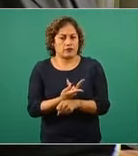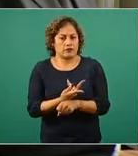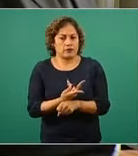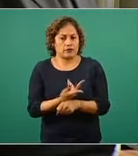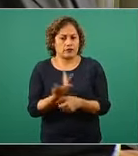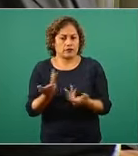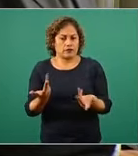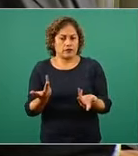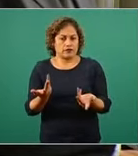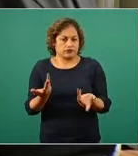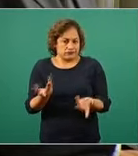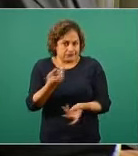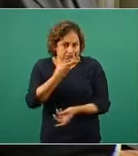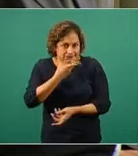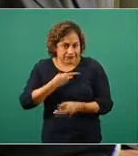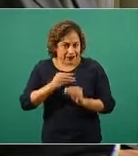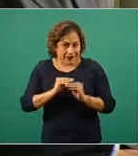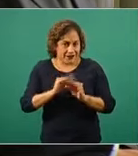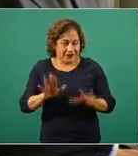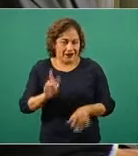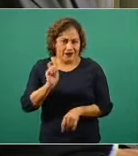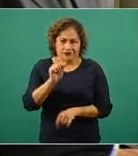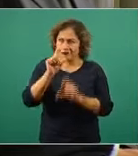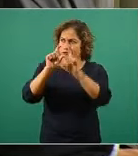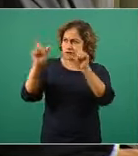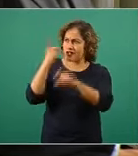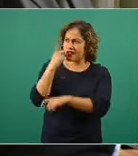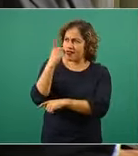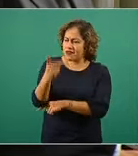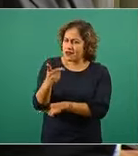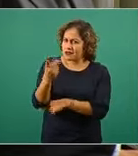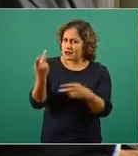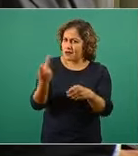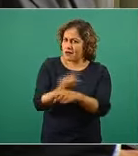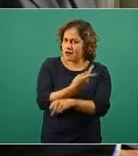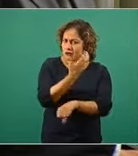precisión de a qué se refiere, que el 33% de las defunciones